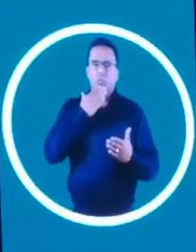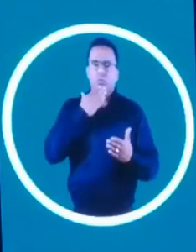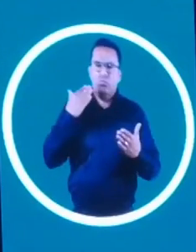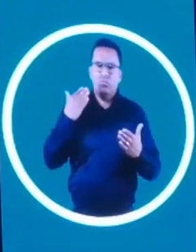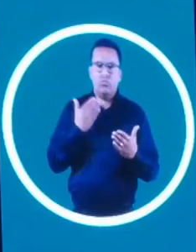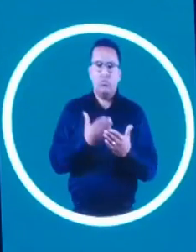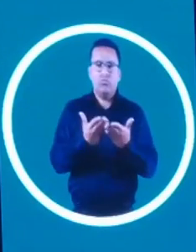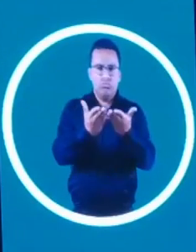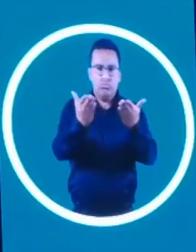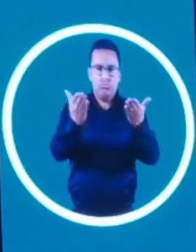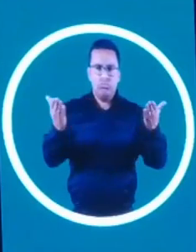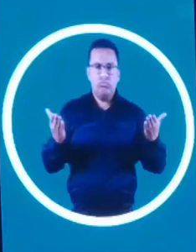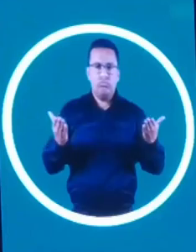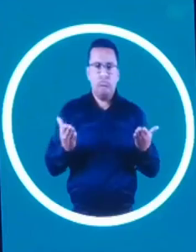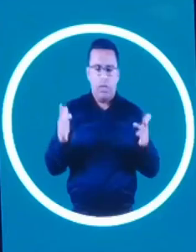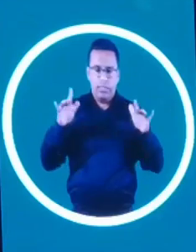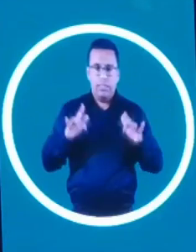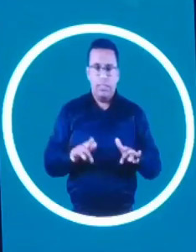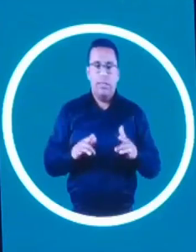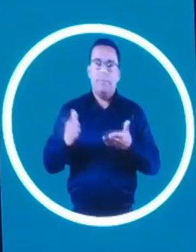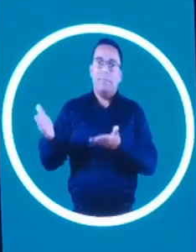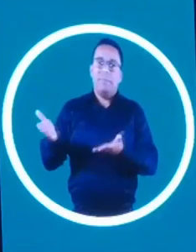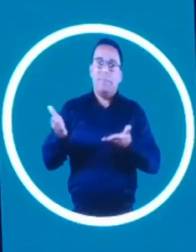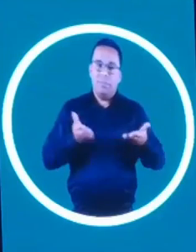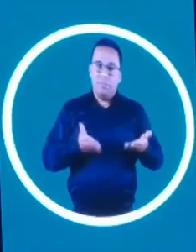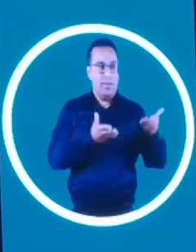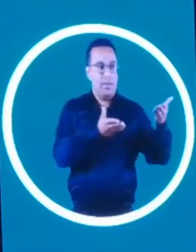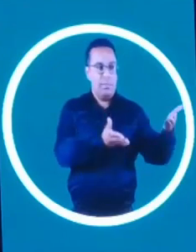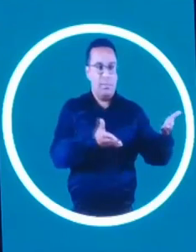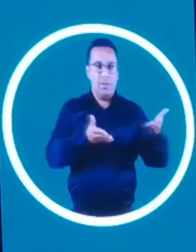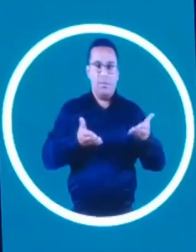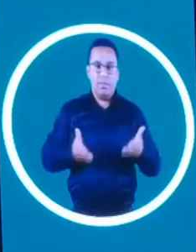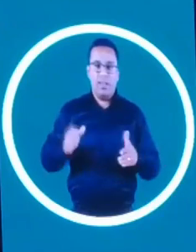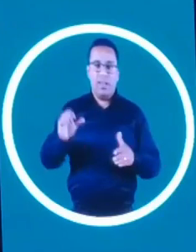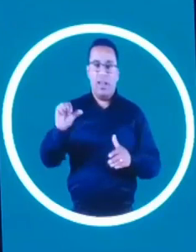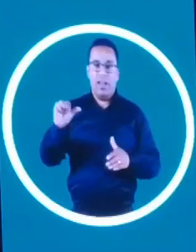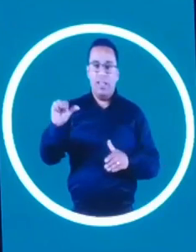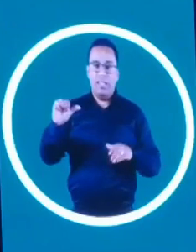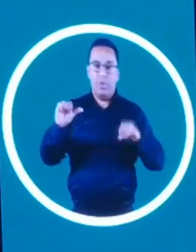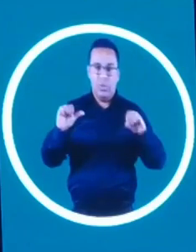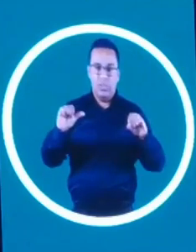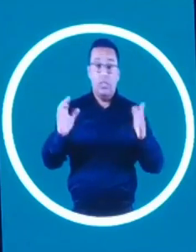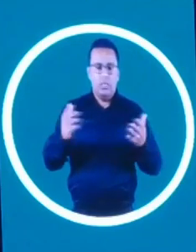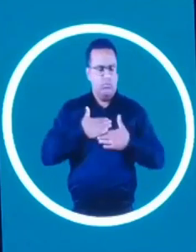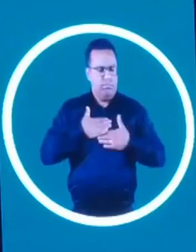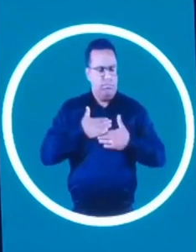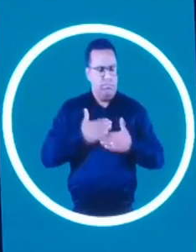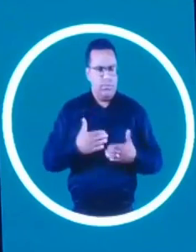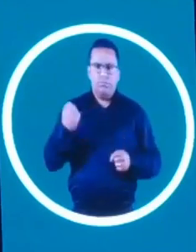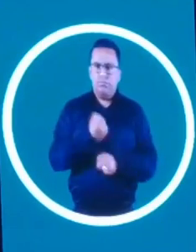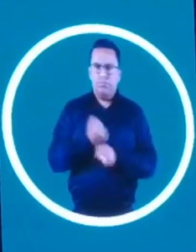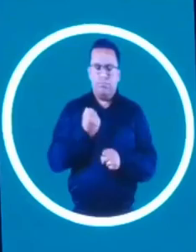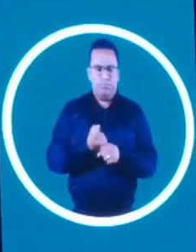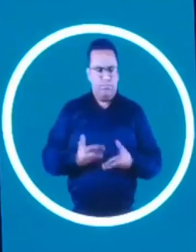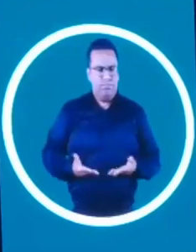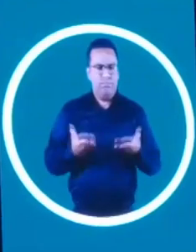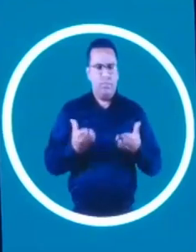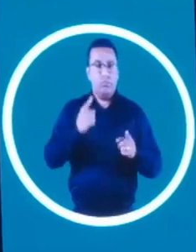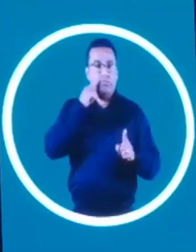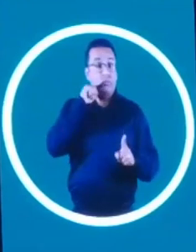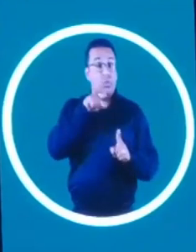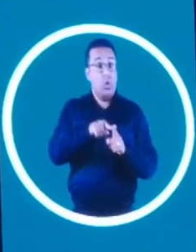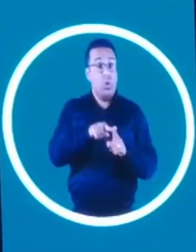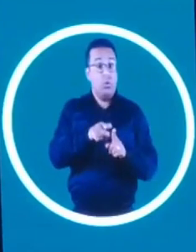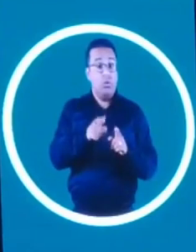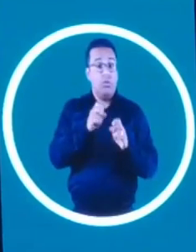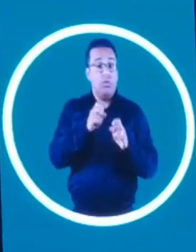por estar aquí. Bienvenidos y bienvenidas y dispuestas a trabajar con ustedes una economía para la vida, para la